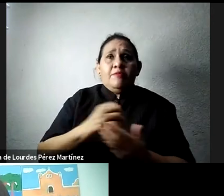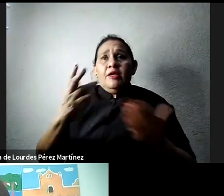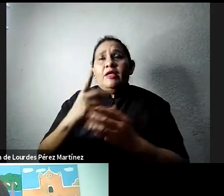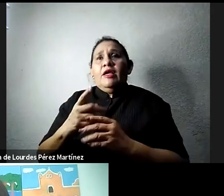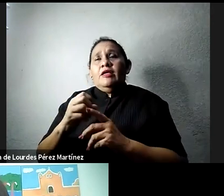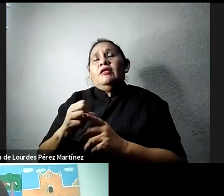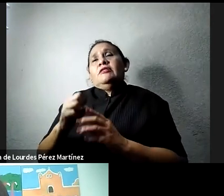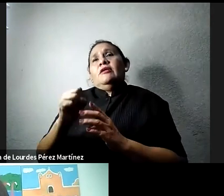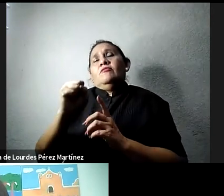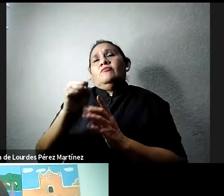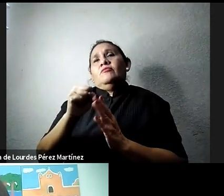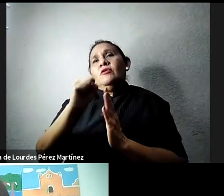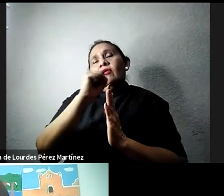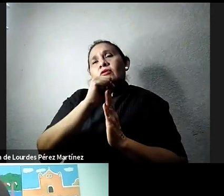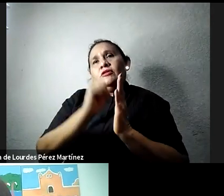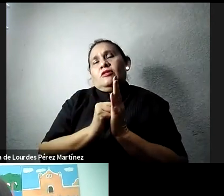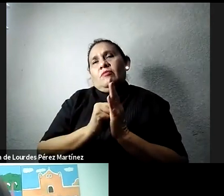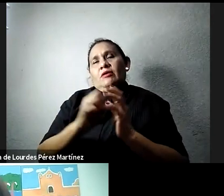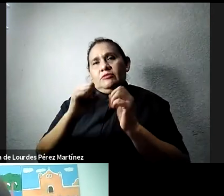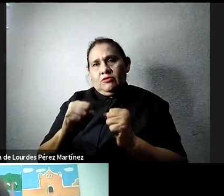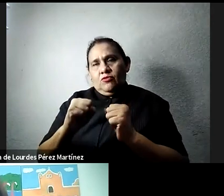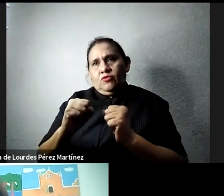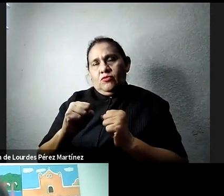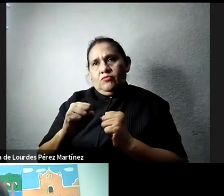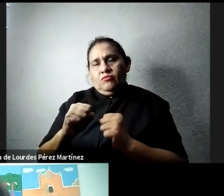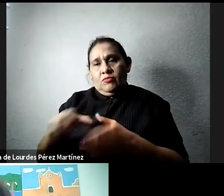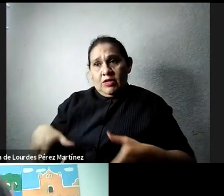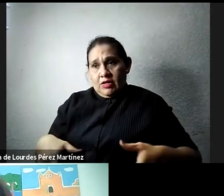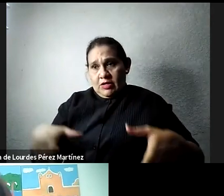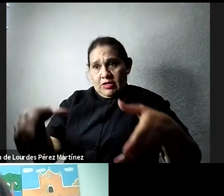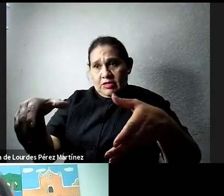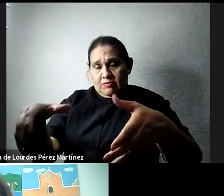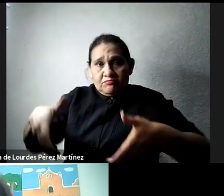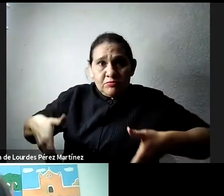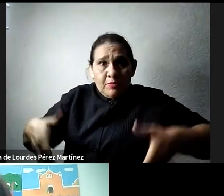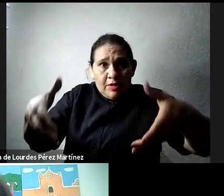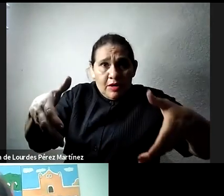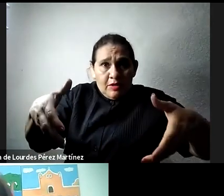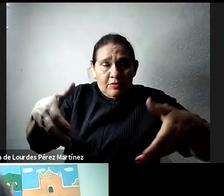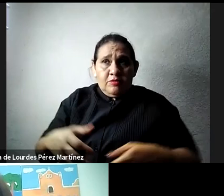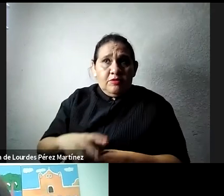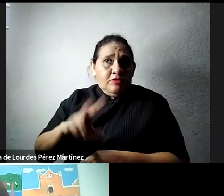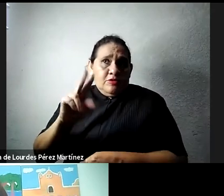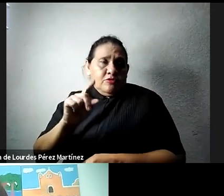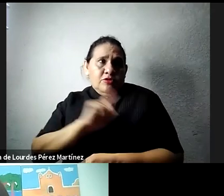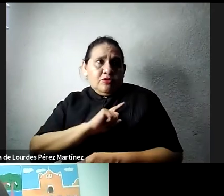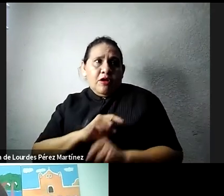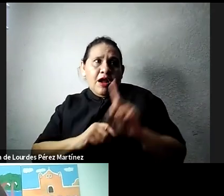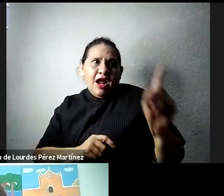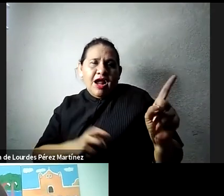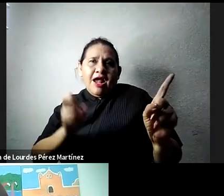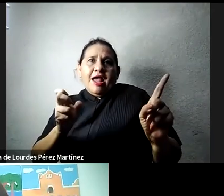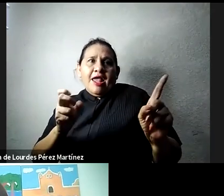sistema seguro en las vialidades. Y verlo como sistema, ¿no? O sea, como que no nada más es este